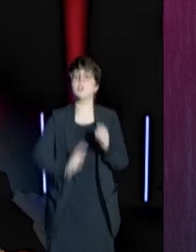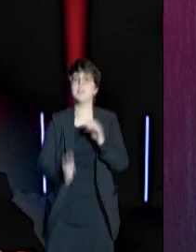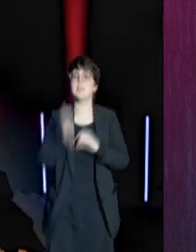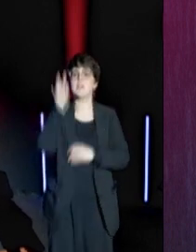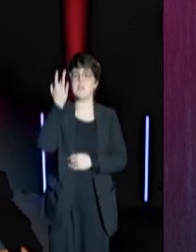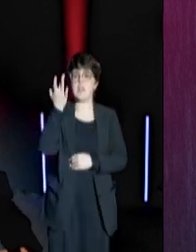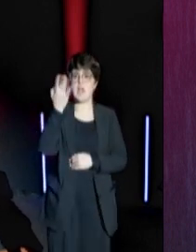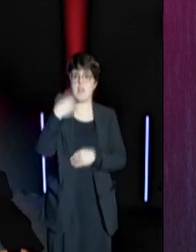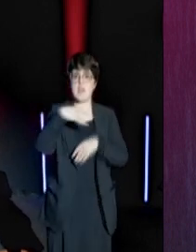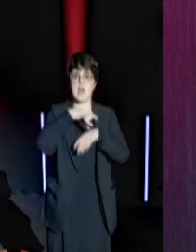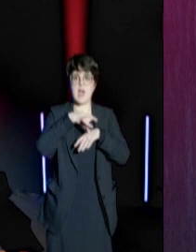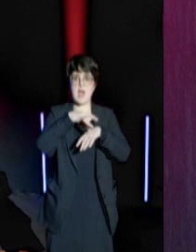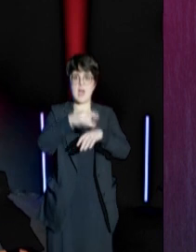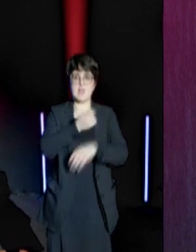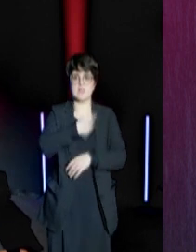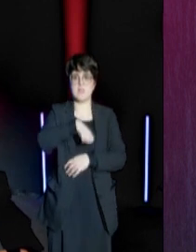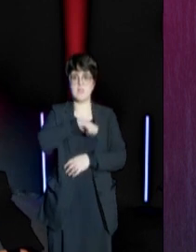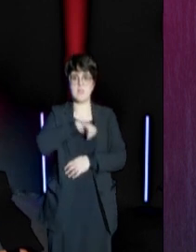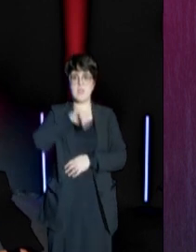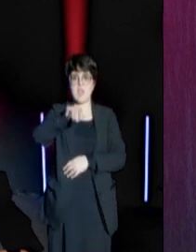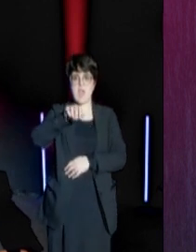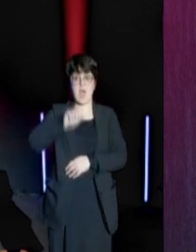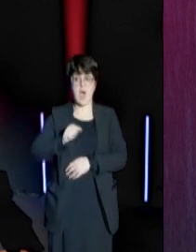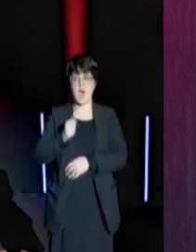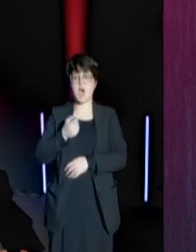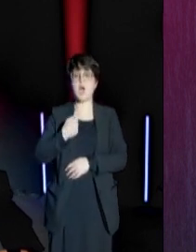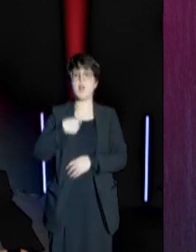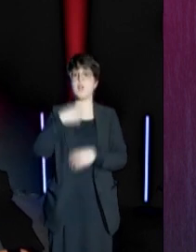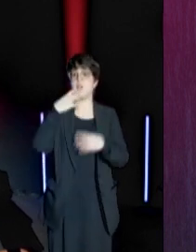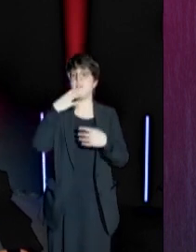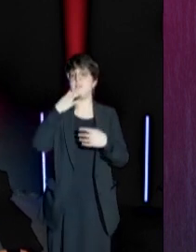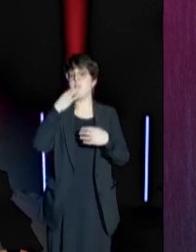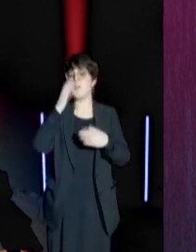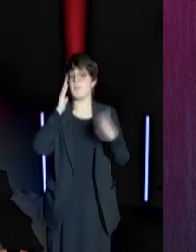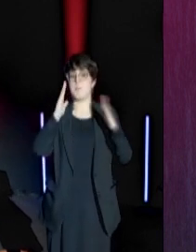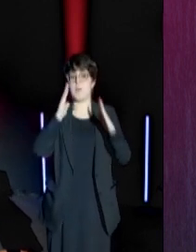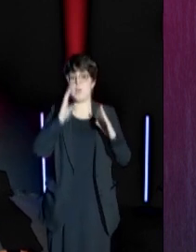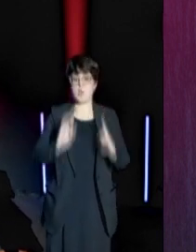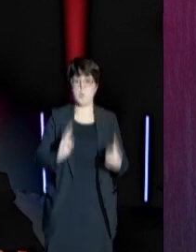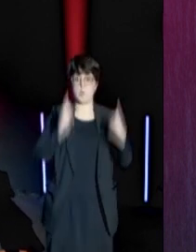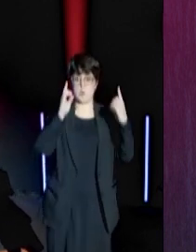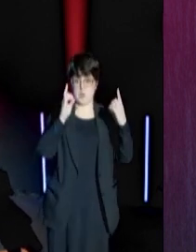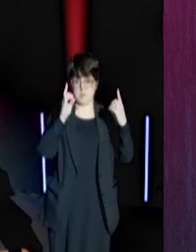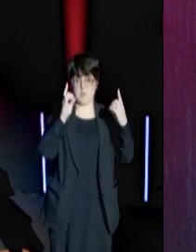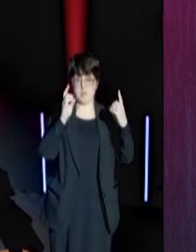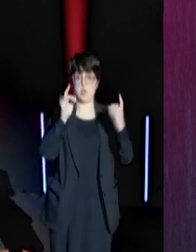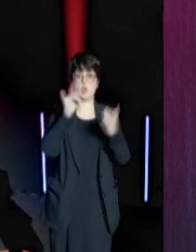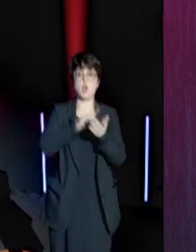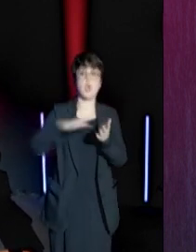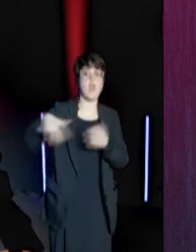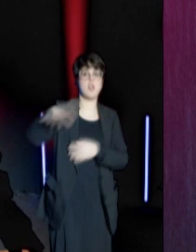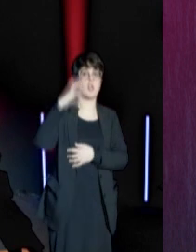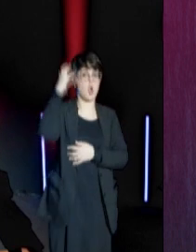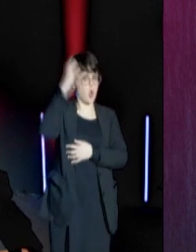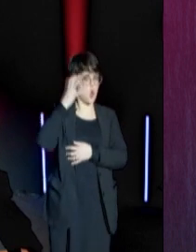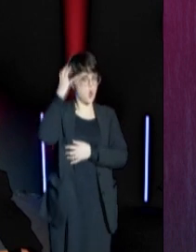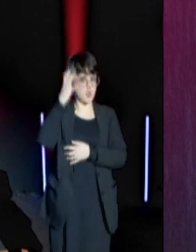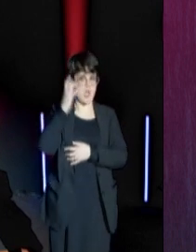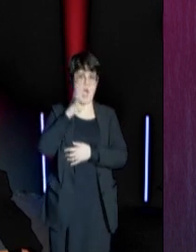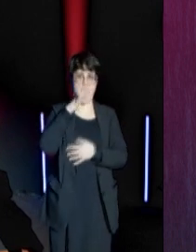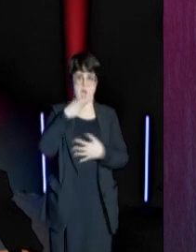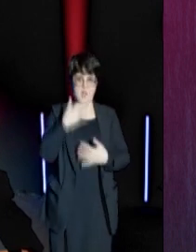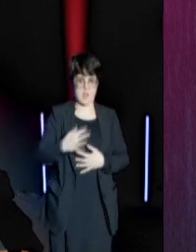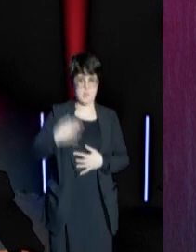agencia española de Inteligencia artificial queremos que en esta primera etapa que va a estar en la Coruña que está ya creada por una norma